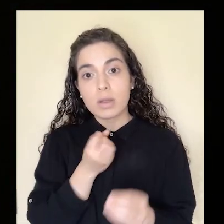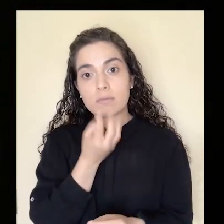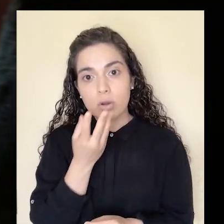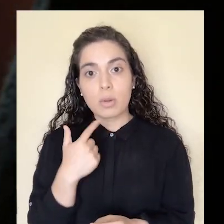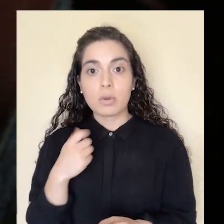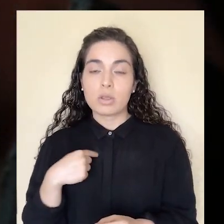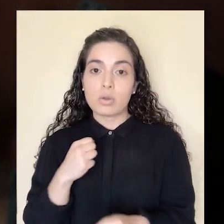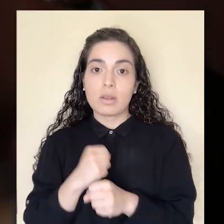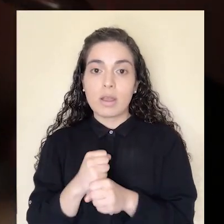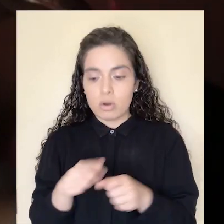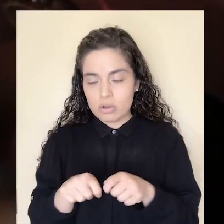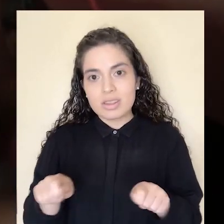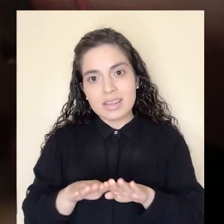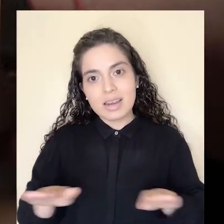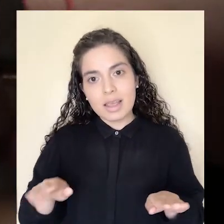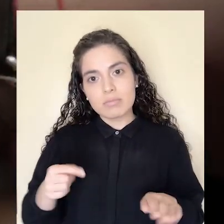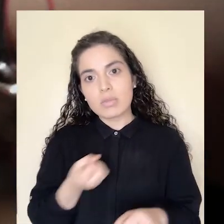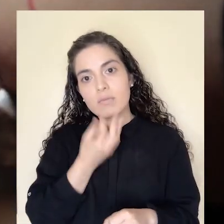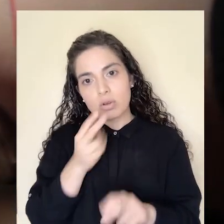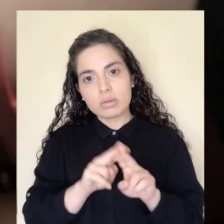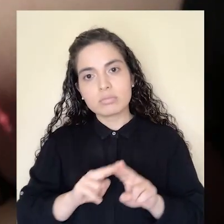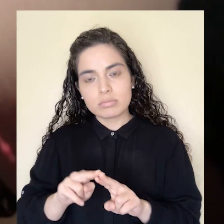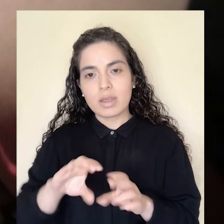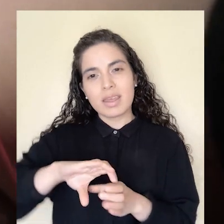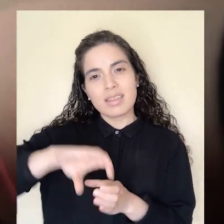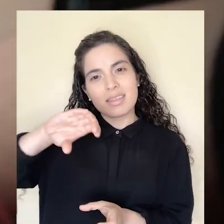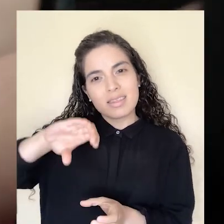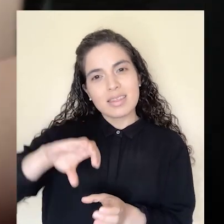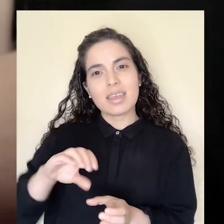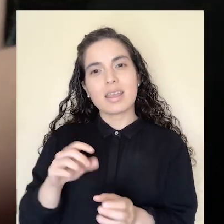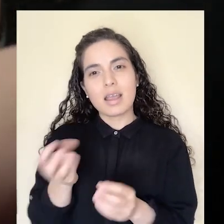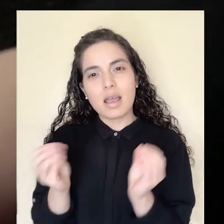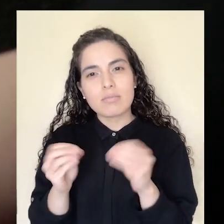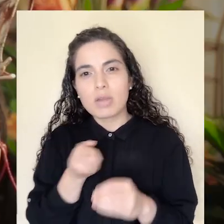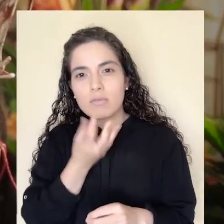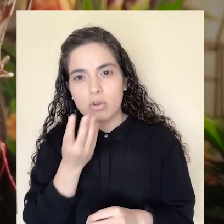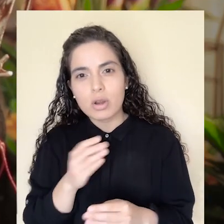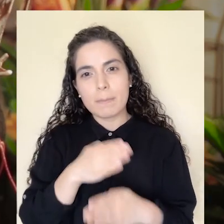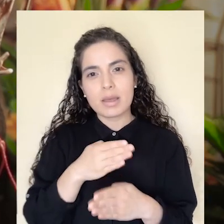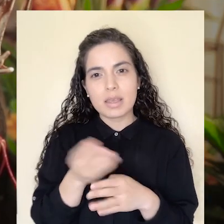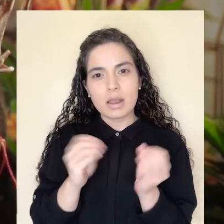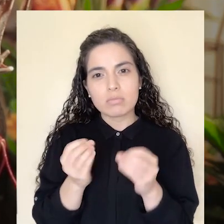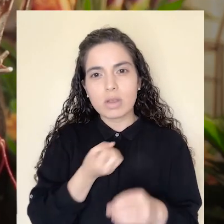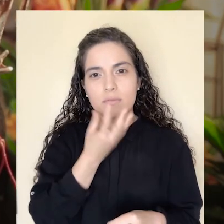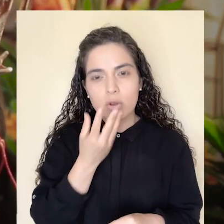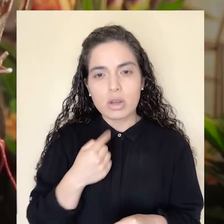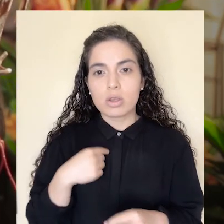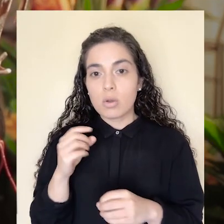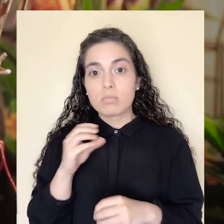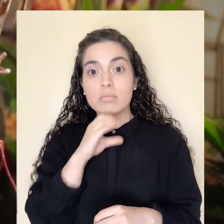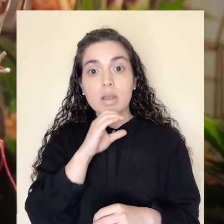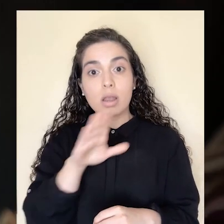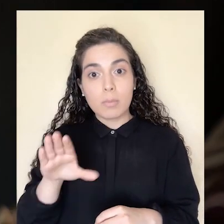mi trabajo, con flores de tela. Y empecé a hacer tejas con flores, maderas con flores. Y buscaba cosas en el